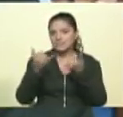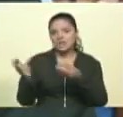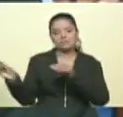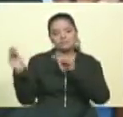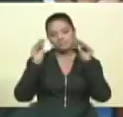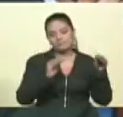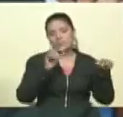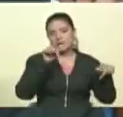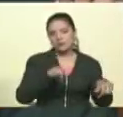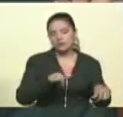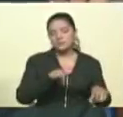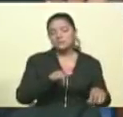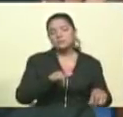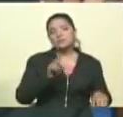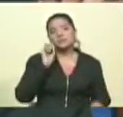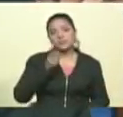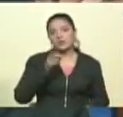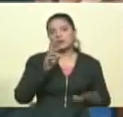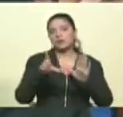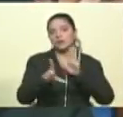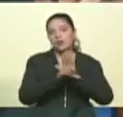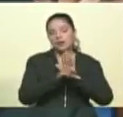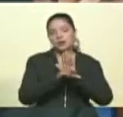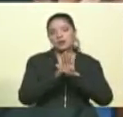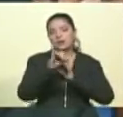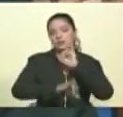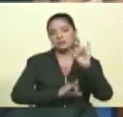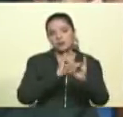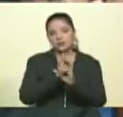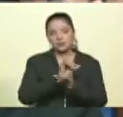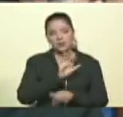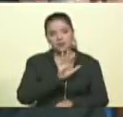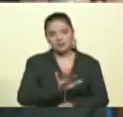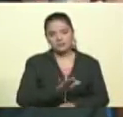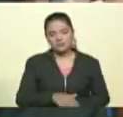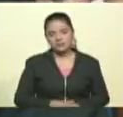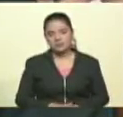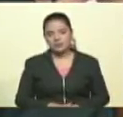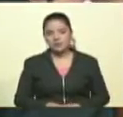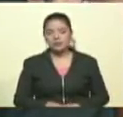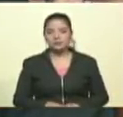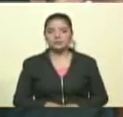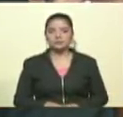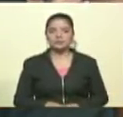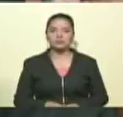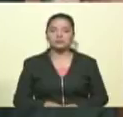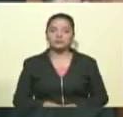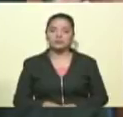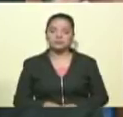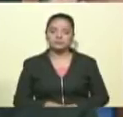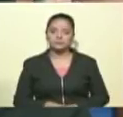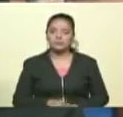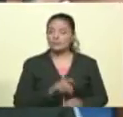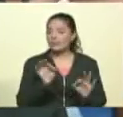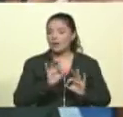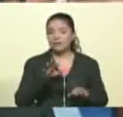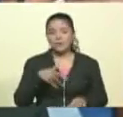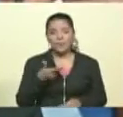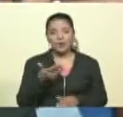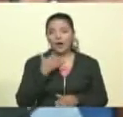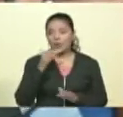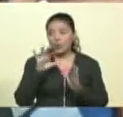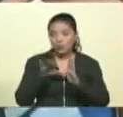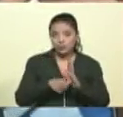que establecen las leyes internacionales. Nadie puede, cometiendo delitos de